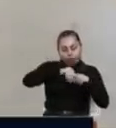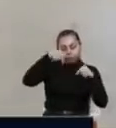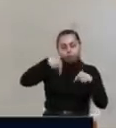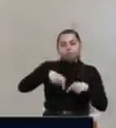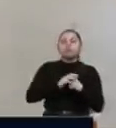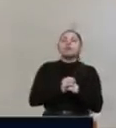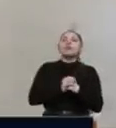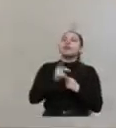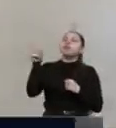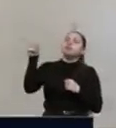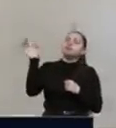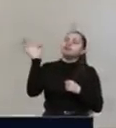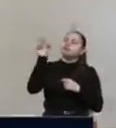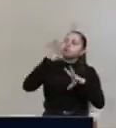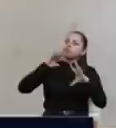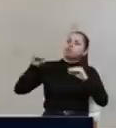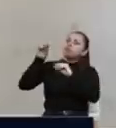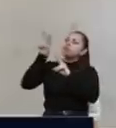Decía